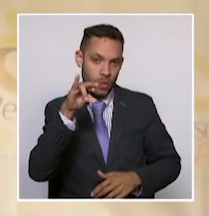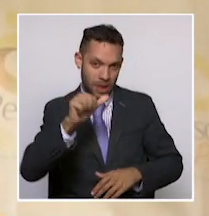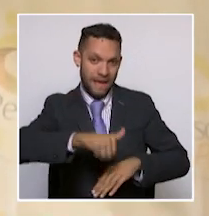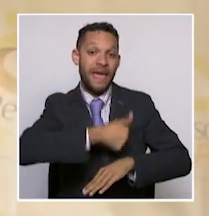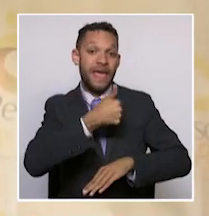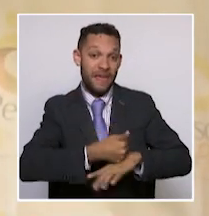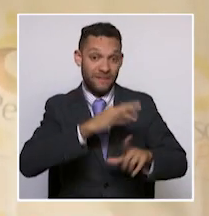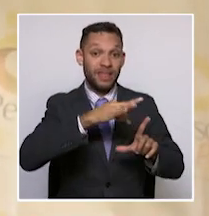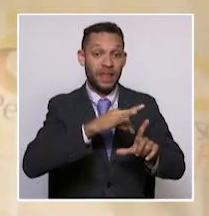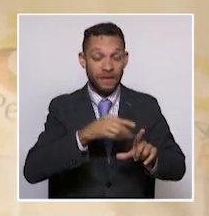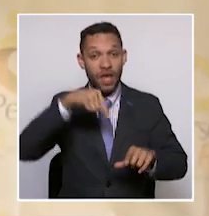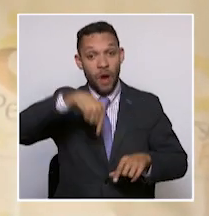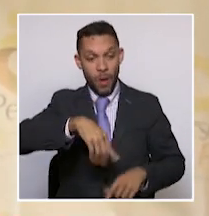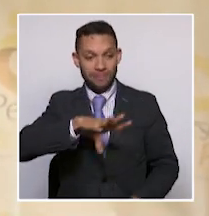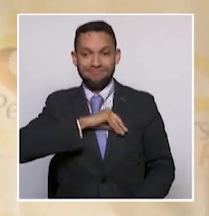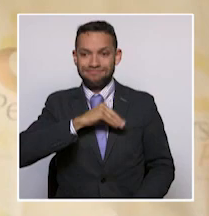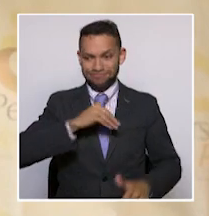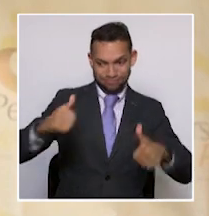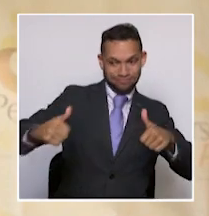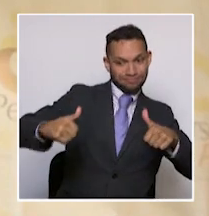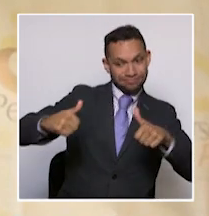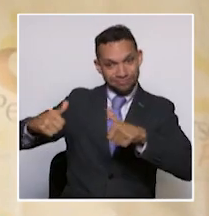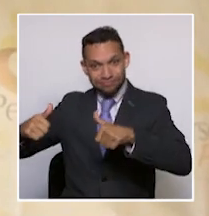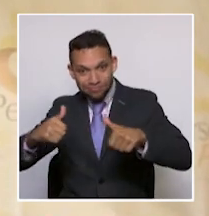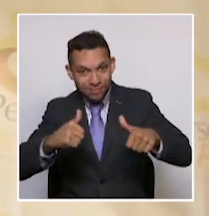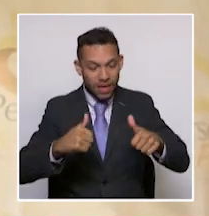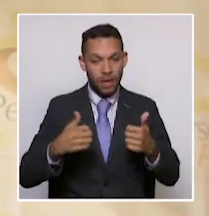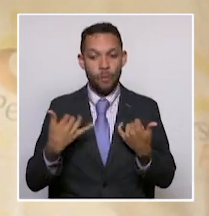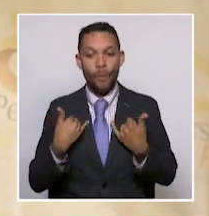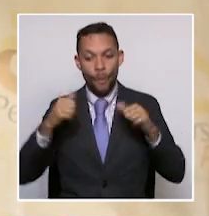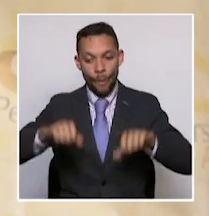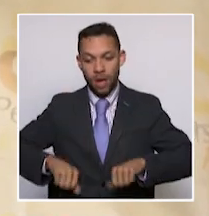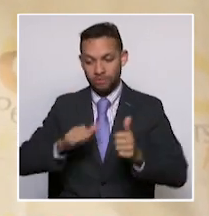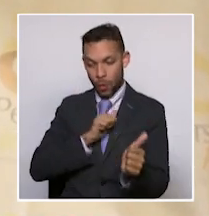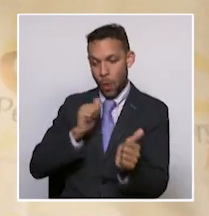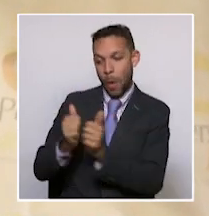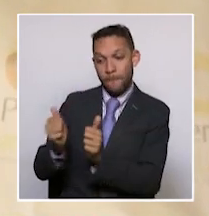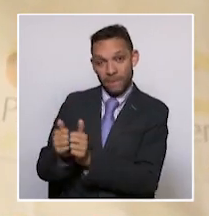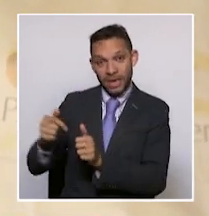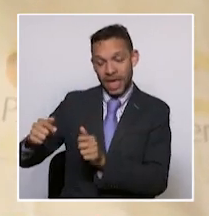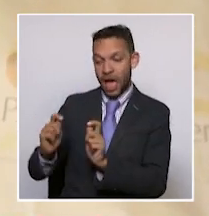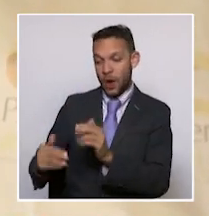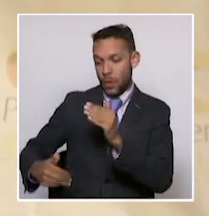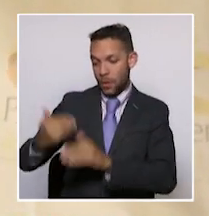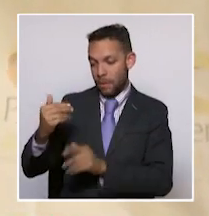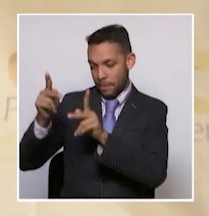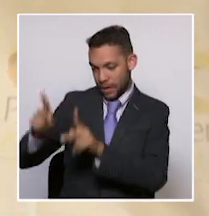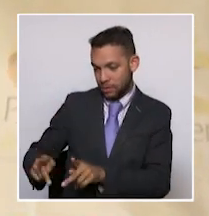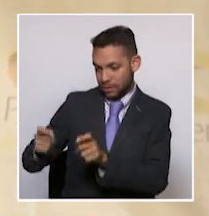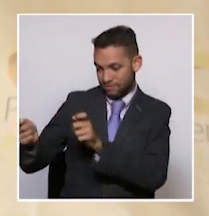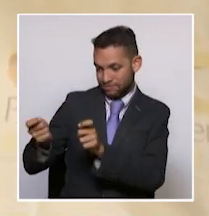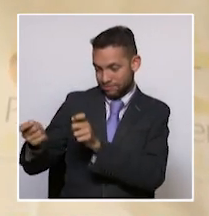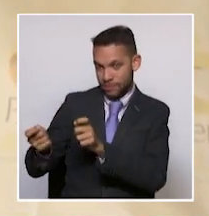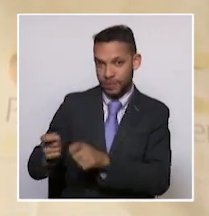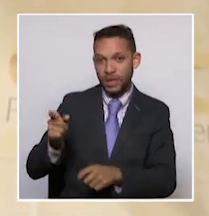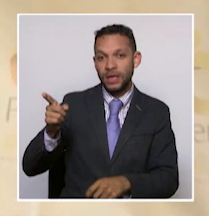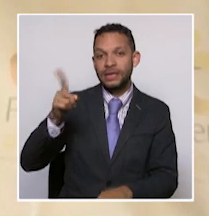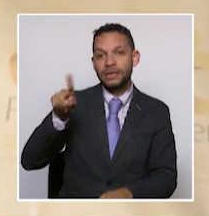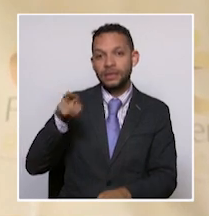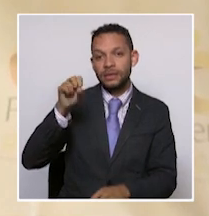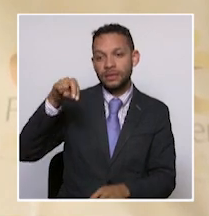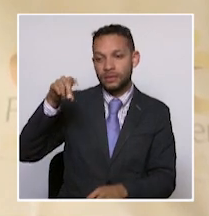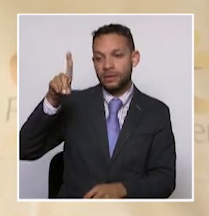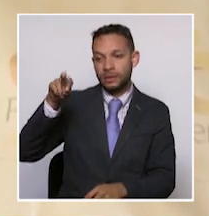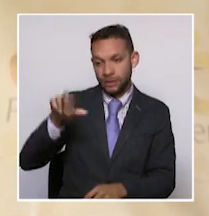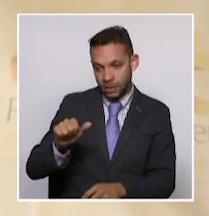encuentra muy contenta y muy complacida de poder acompañarla a la doctora Sandra Lorena y también estamos seguros de que todo este